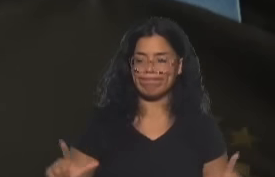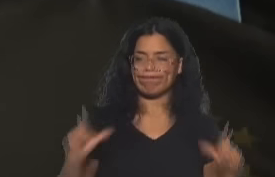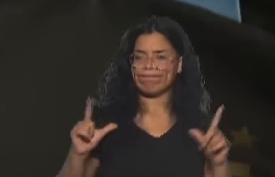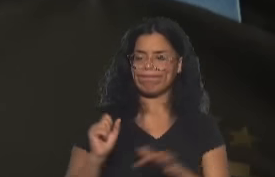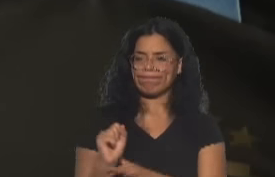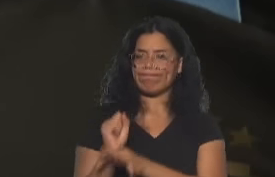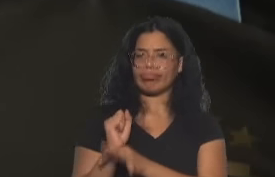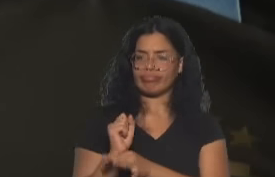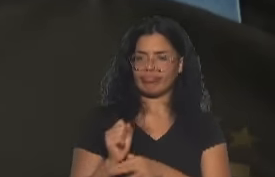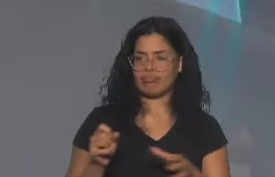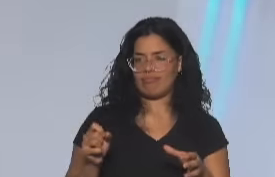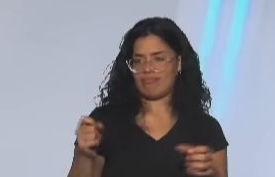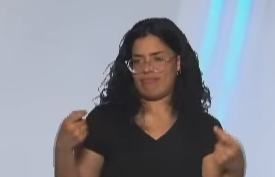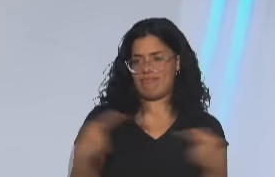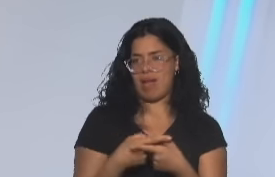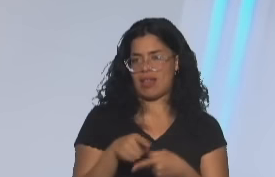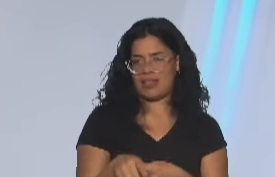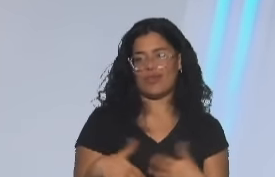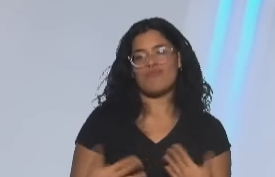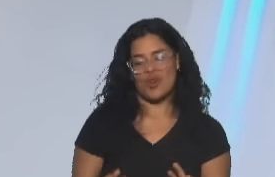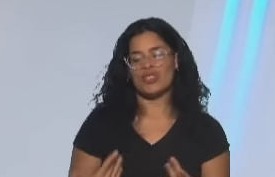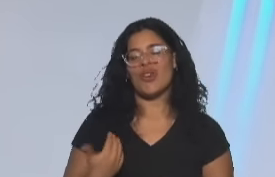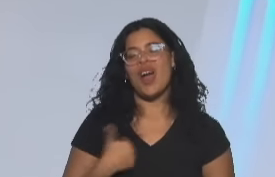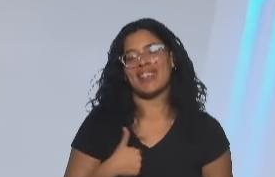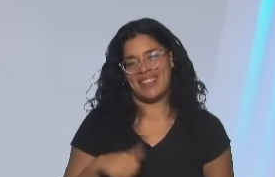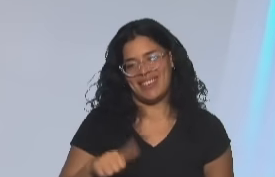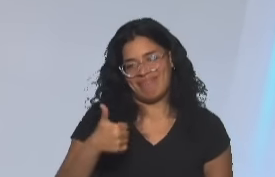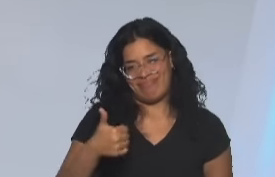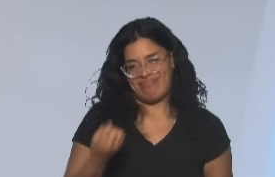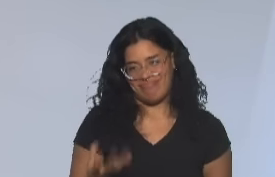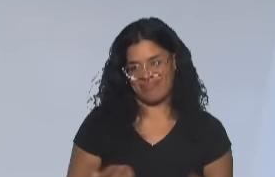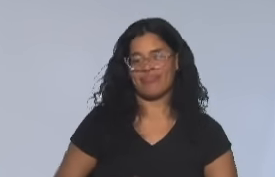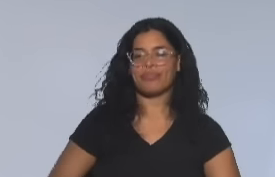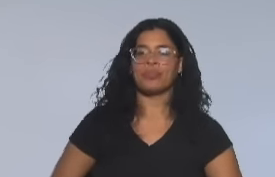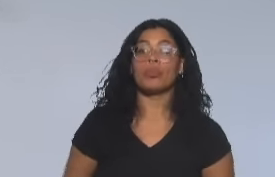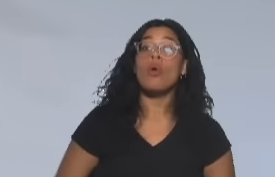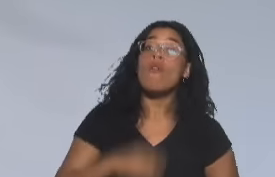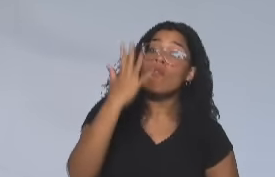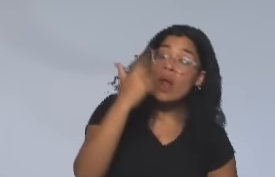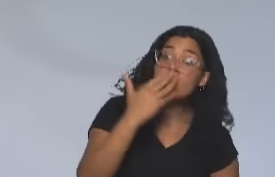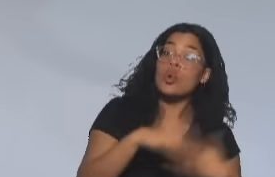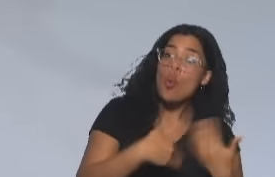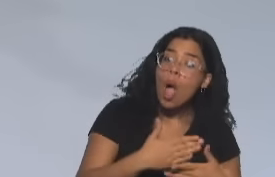Sarmiento. Por eso Argentina finalista. En este caso Francia va a jugar por el tercer puesto. Otra